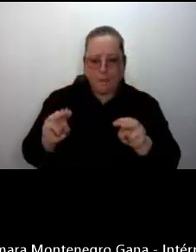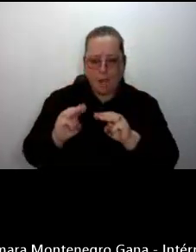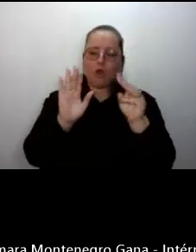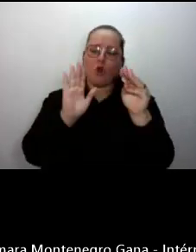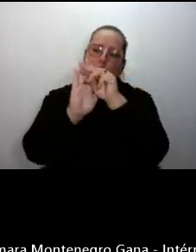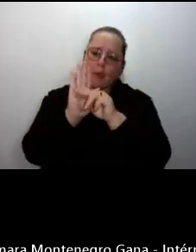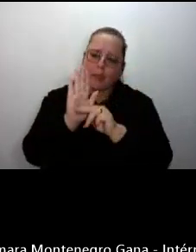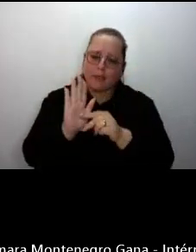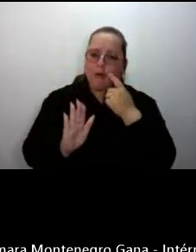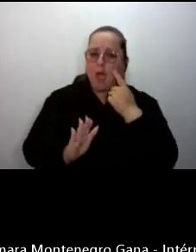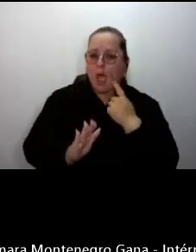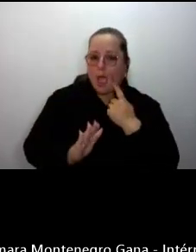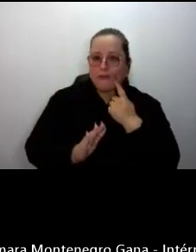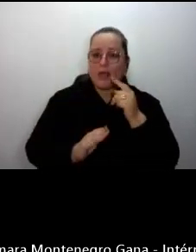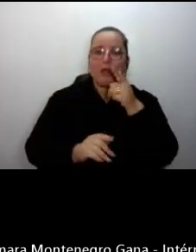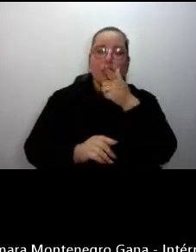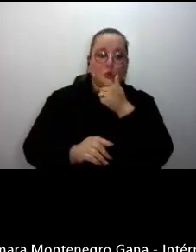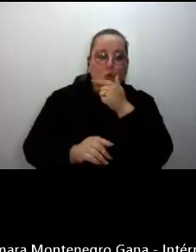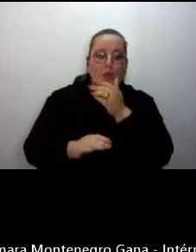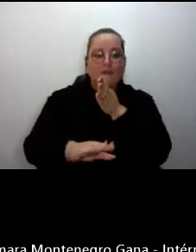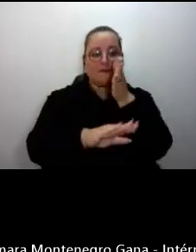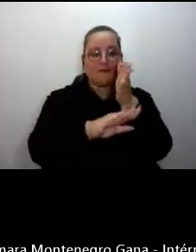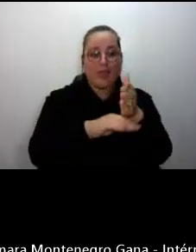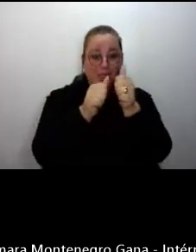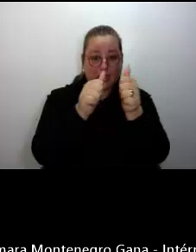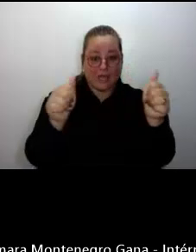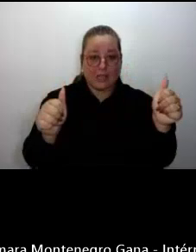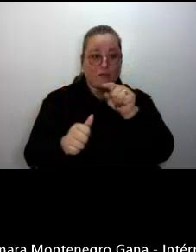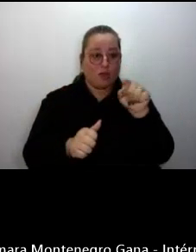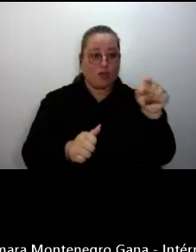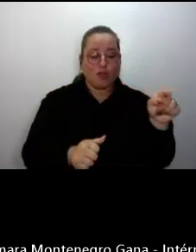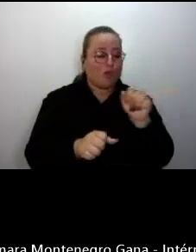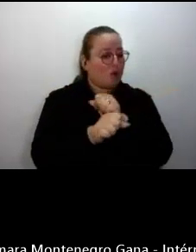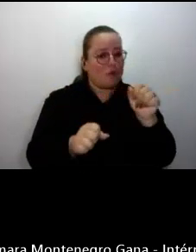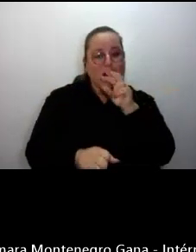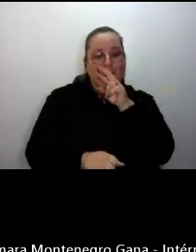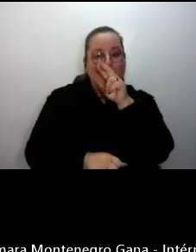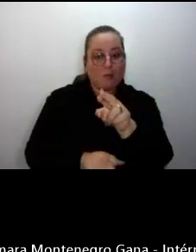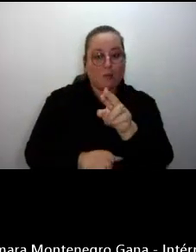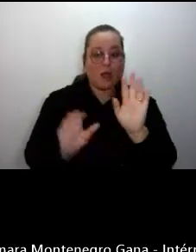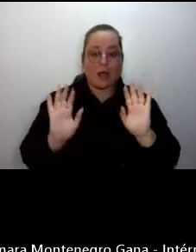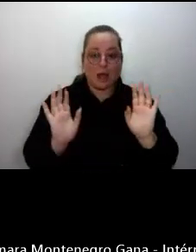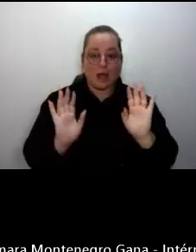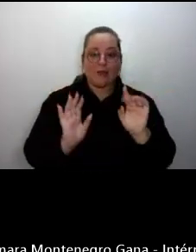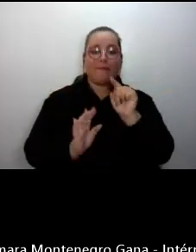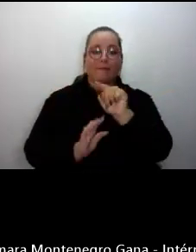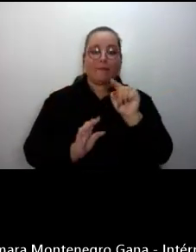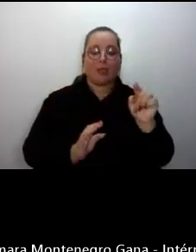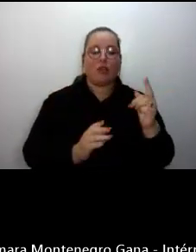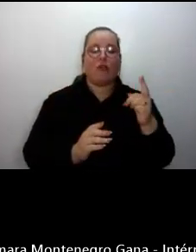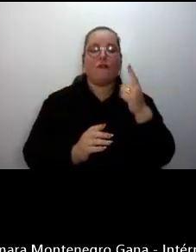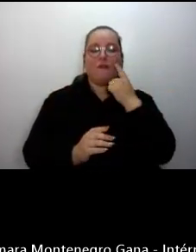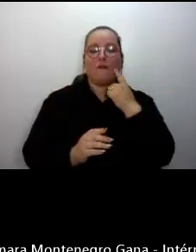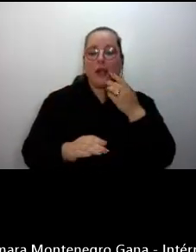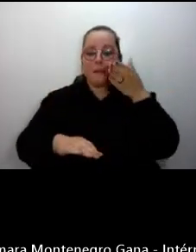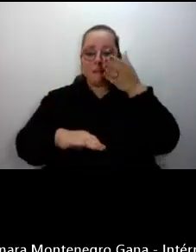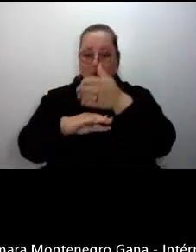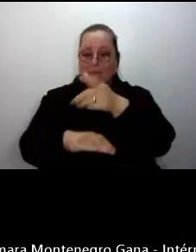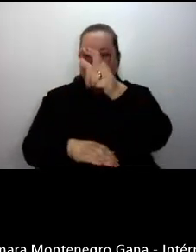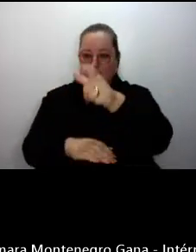tienen estas dudas se dirigen a los directivos y si los directivos no son capaces de responder a esto, ¿cierto?, se dirigen al sostenedor del